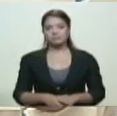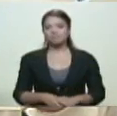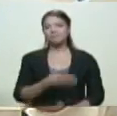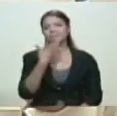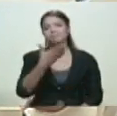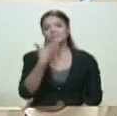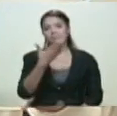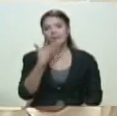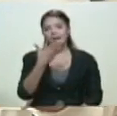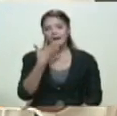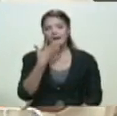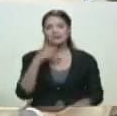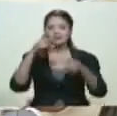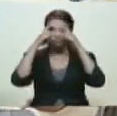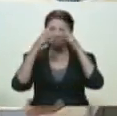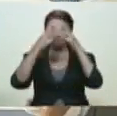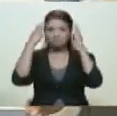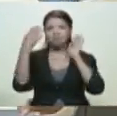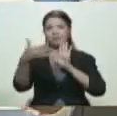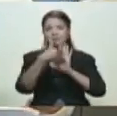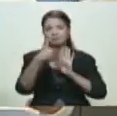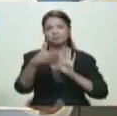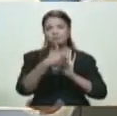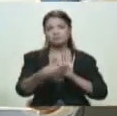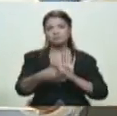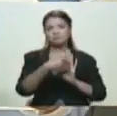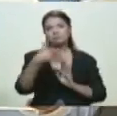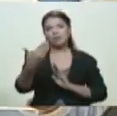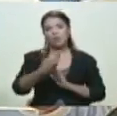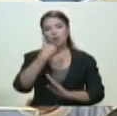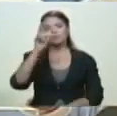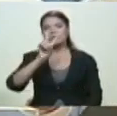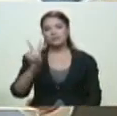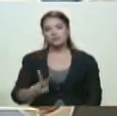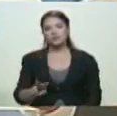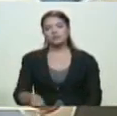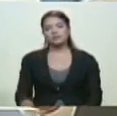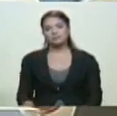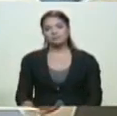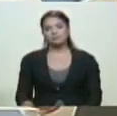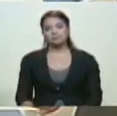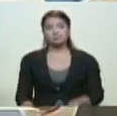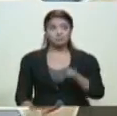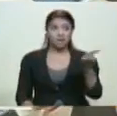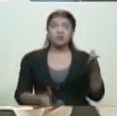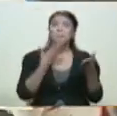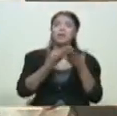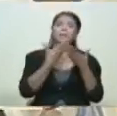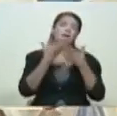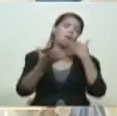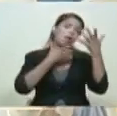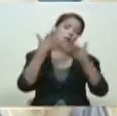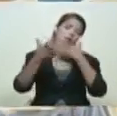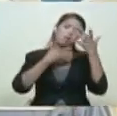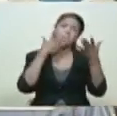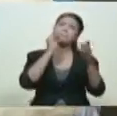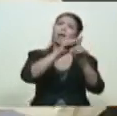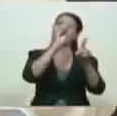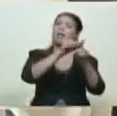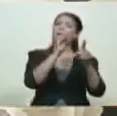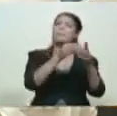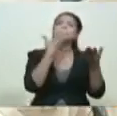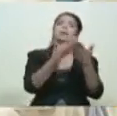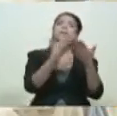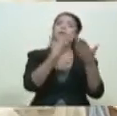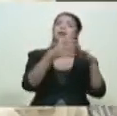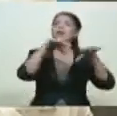Gracias a Ramos Alup, más sanciones financieras contra Venezuela. Lo han pedido a grito, han pedido la